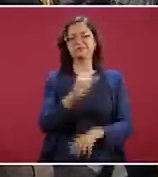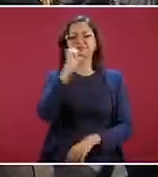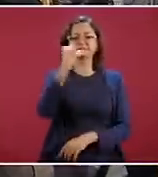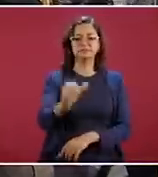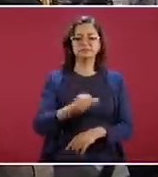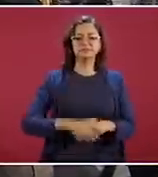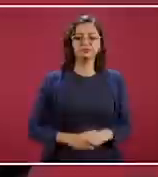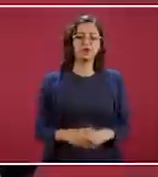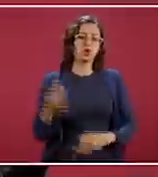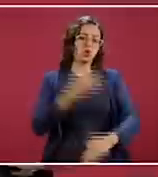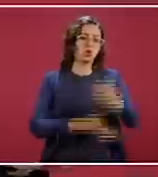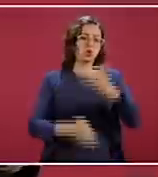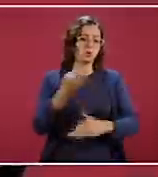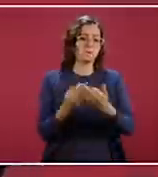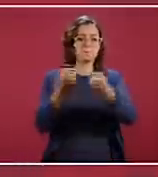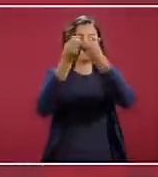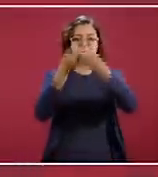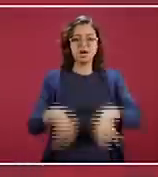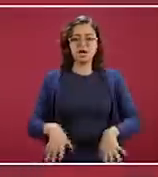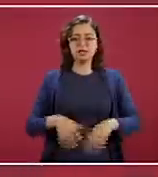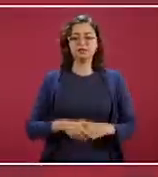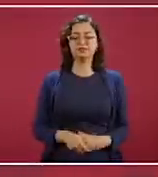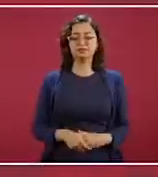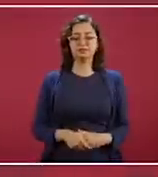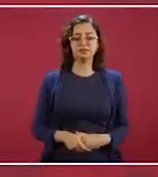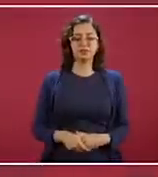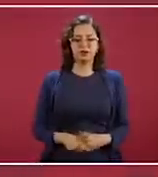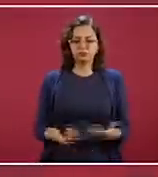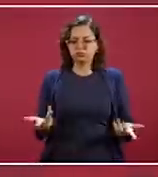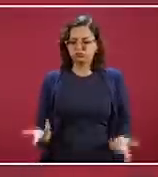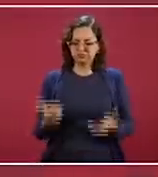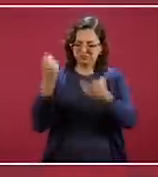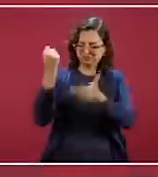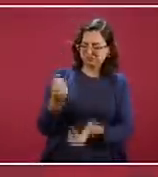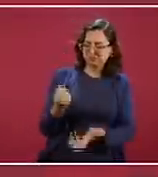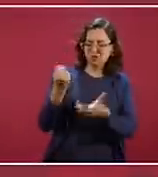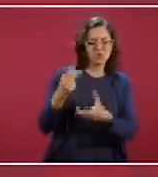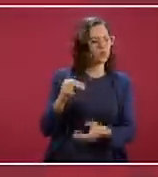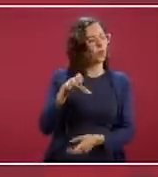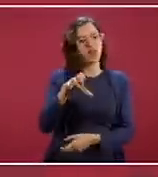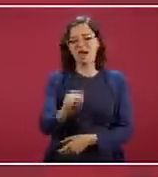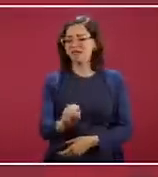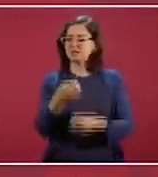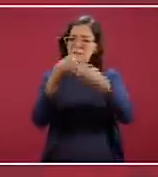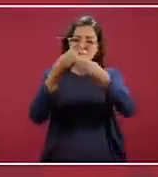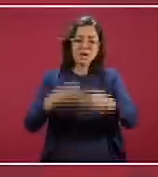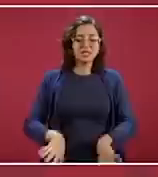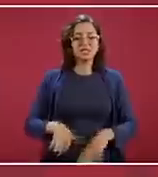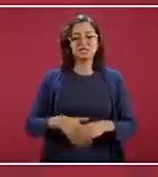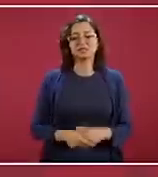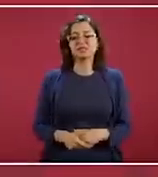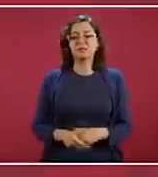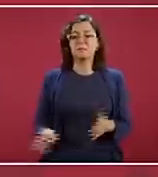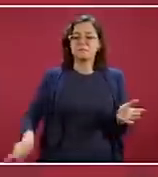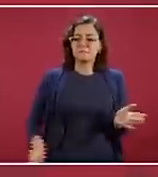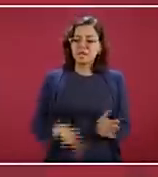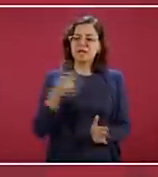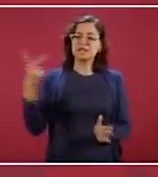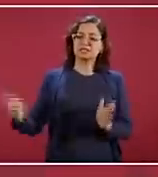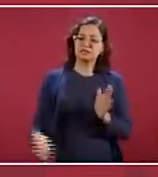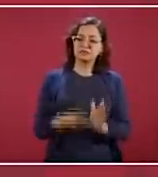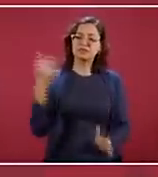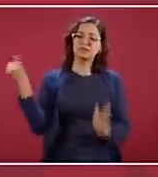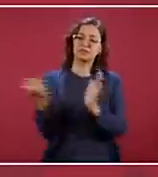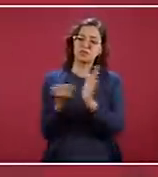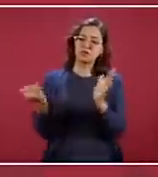todo se fuga, no rinde el presupuesto, no alcanza, y hay que estar aumentando